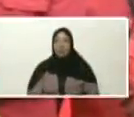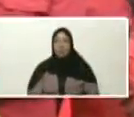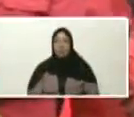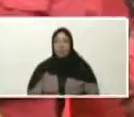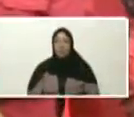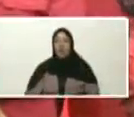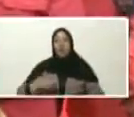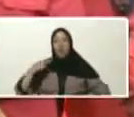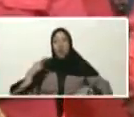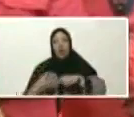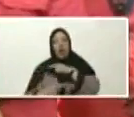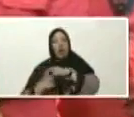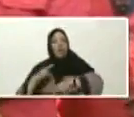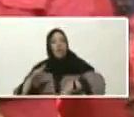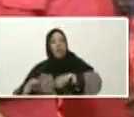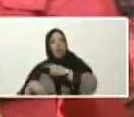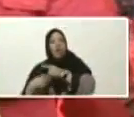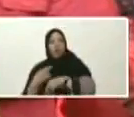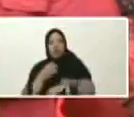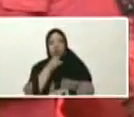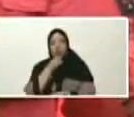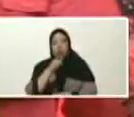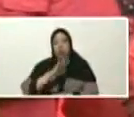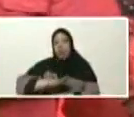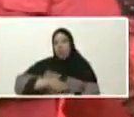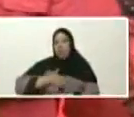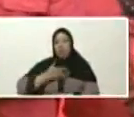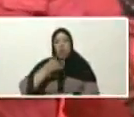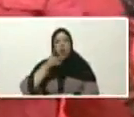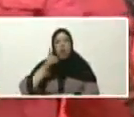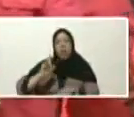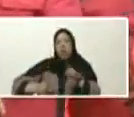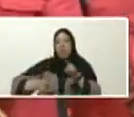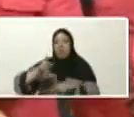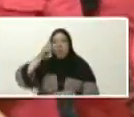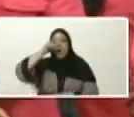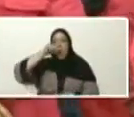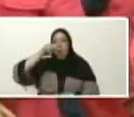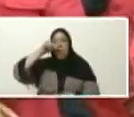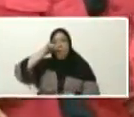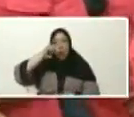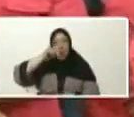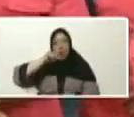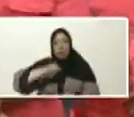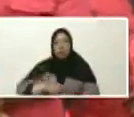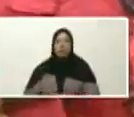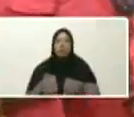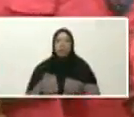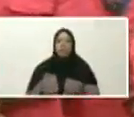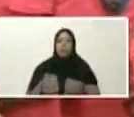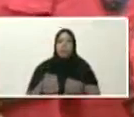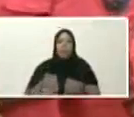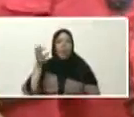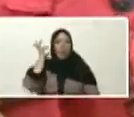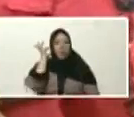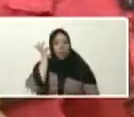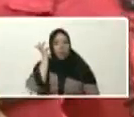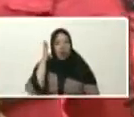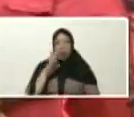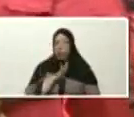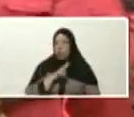Una revolución no puede depender de un hombre, de una mujer, no.